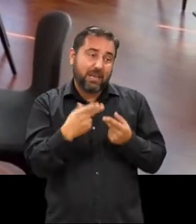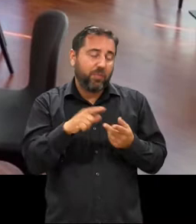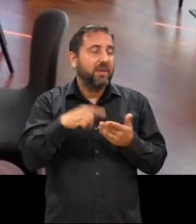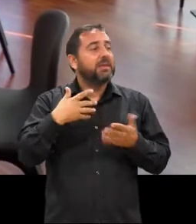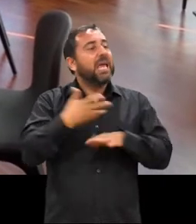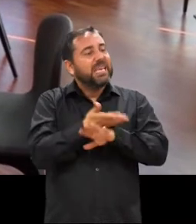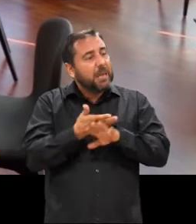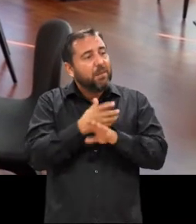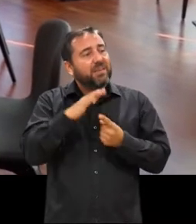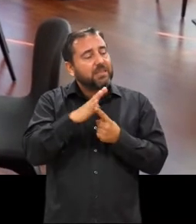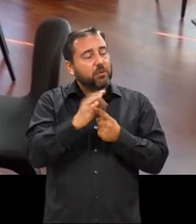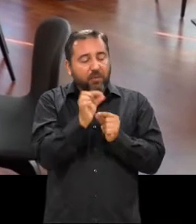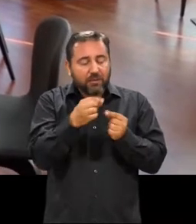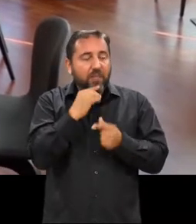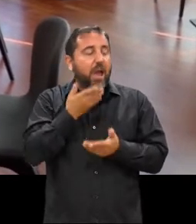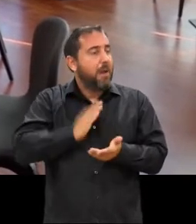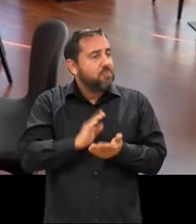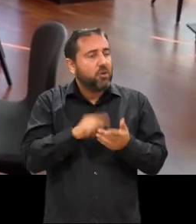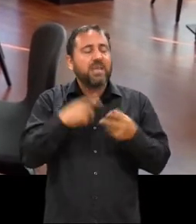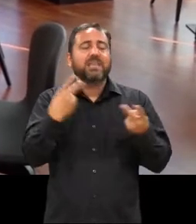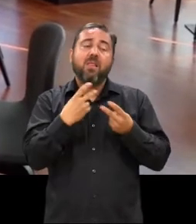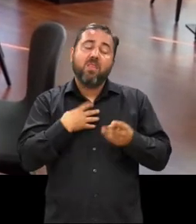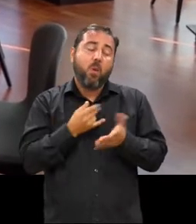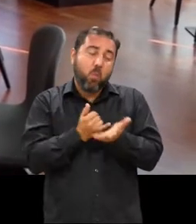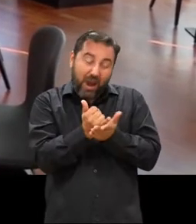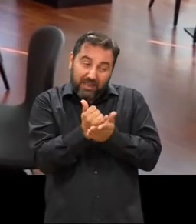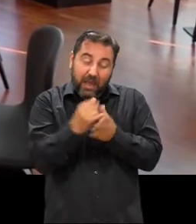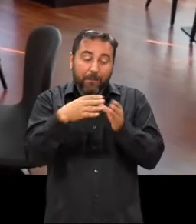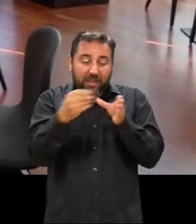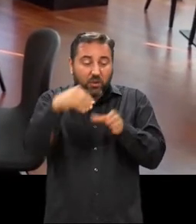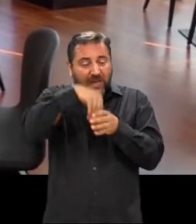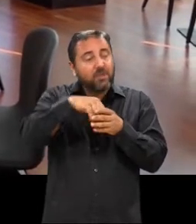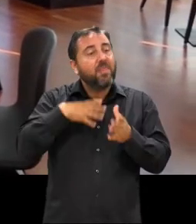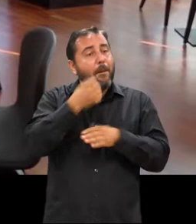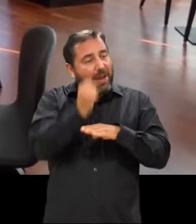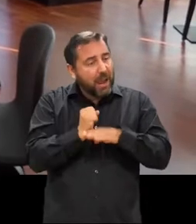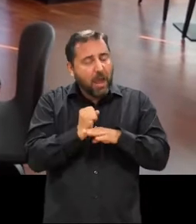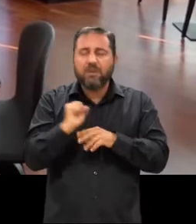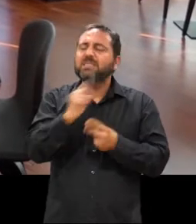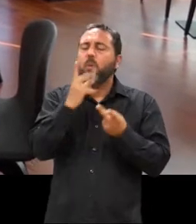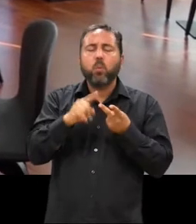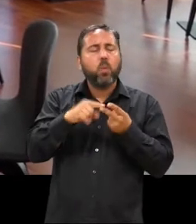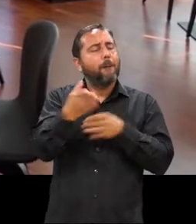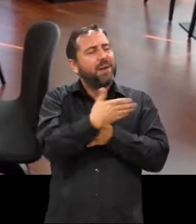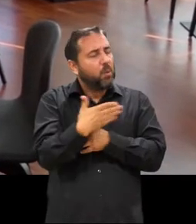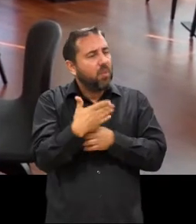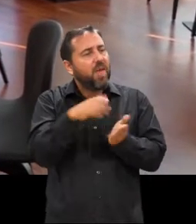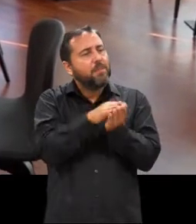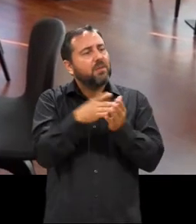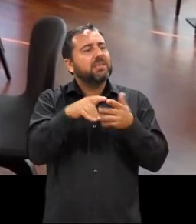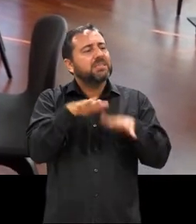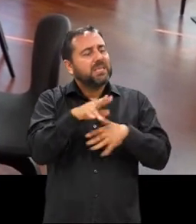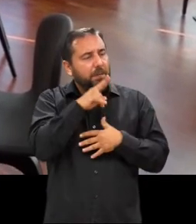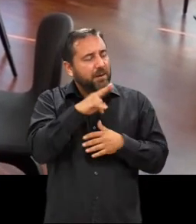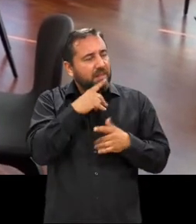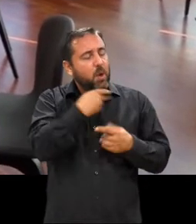cangrejo, crema de setas con daditos de jamón, ensalada de la huerta, piquillos rellenos de bacalao, y de segundo merluza con almejas